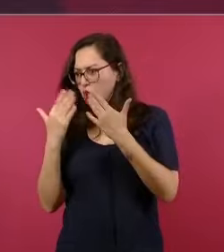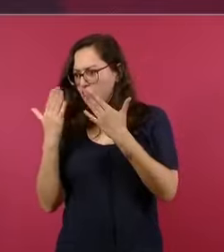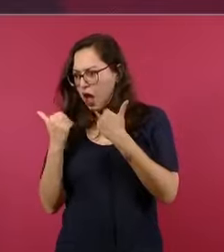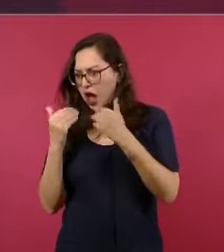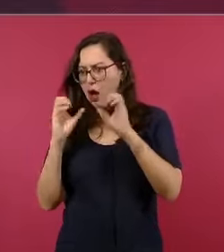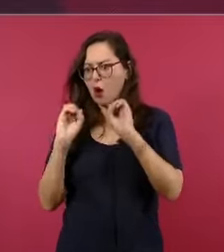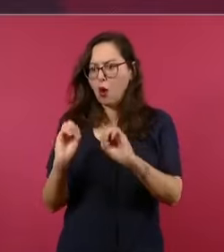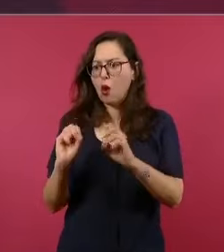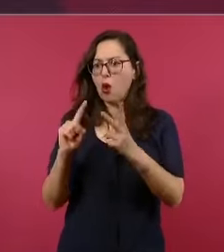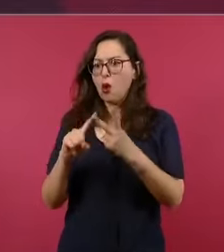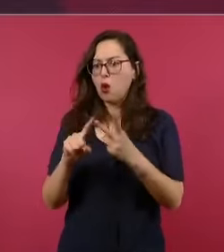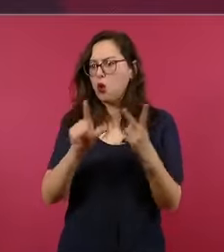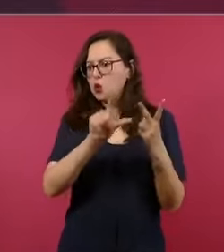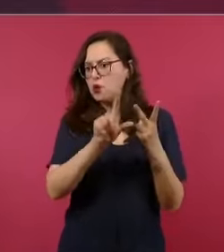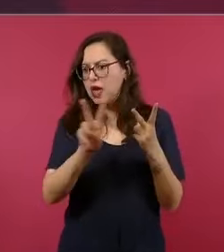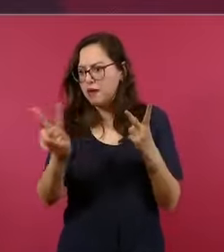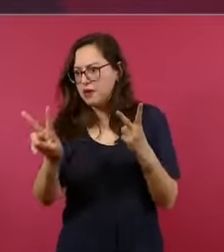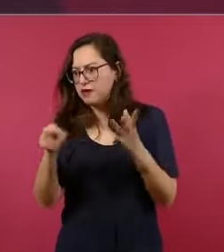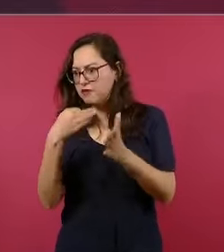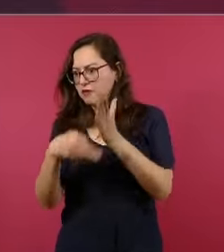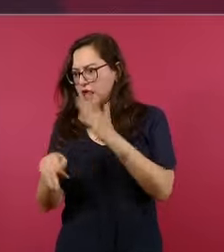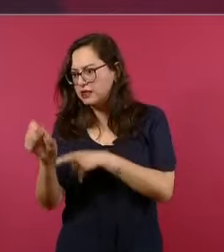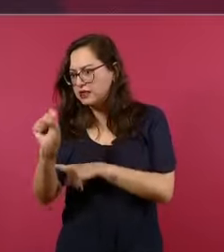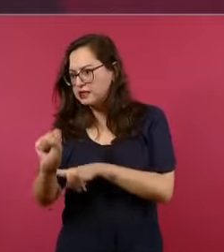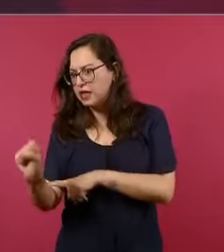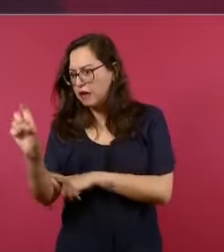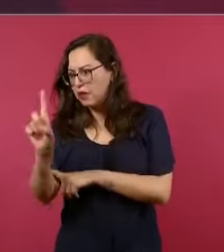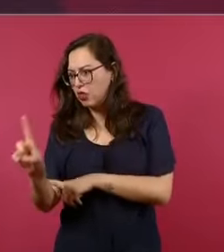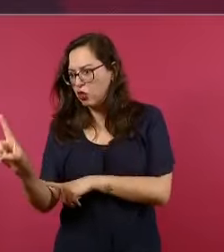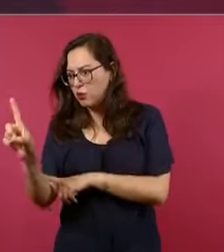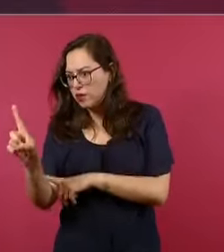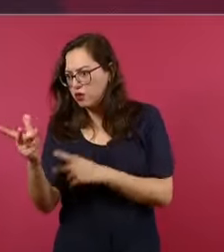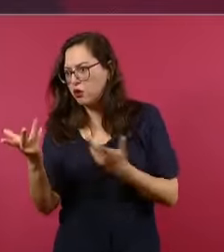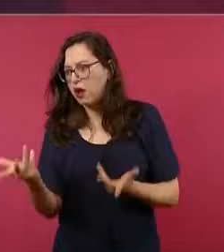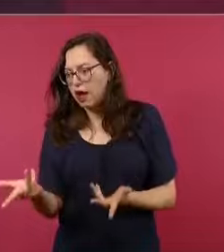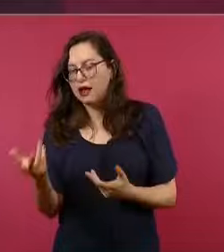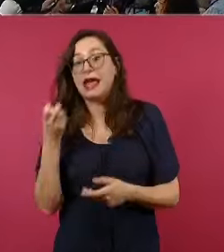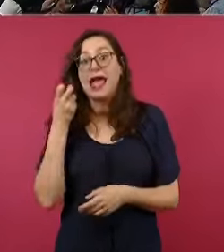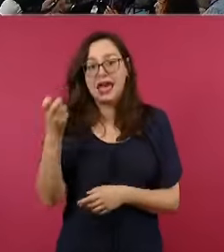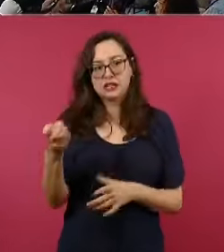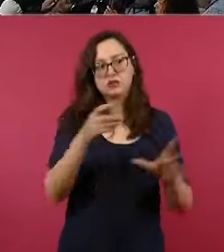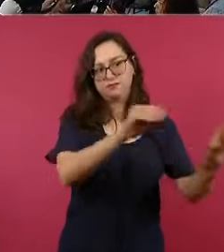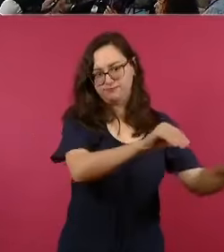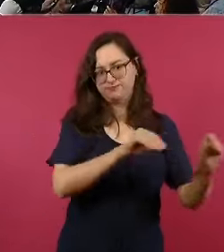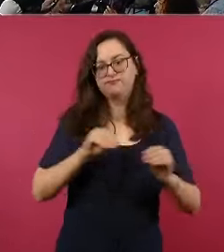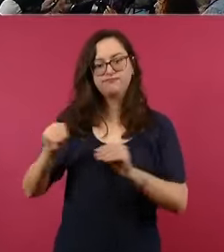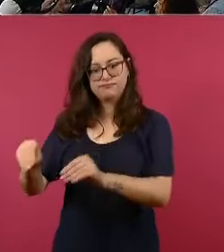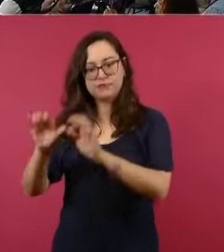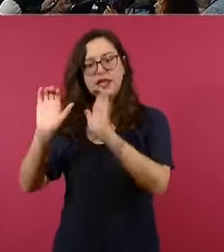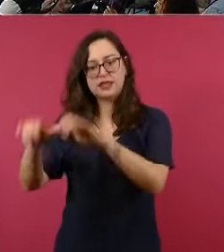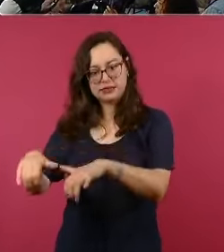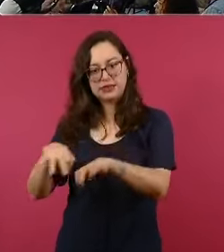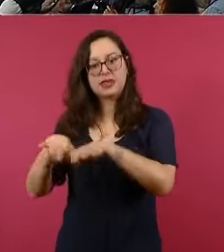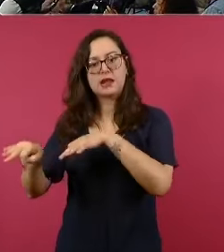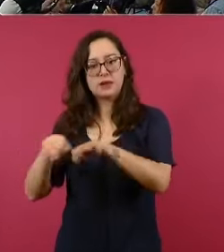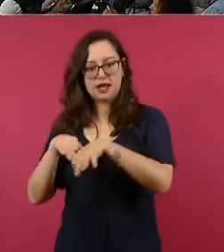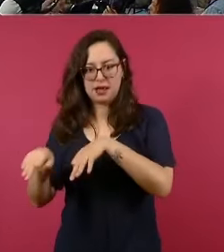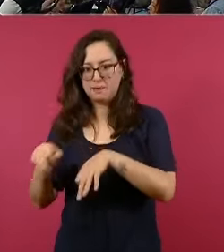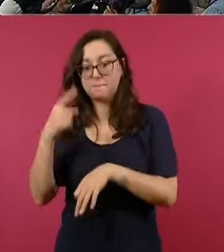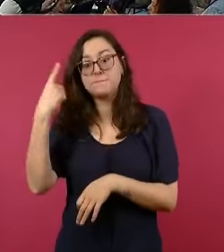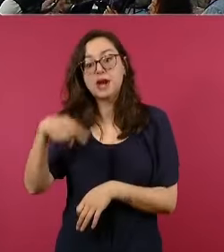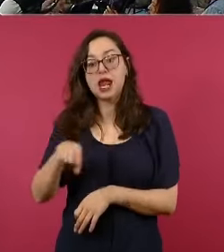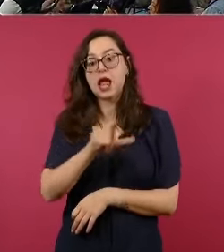tuvieran personal eh un médico una médica general atendiendo ahí de esos también se se lograron